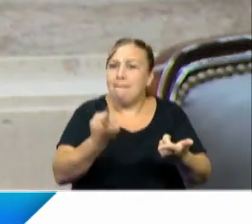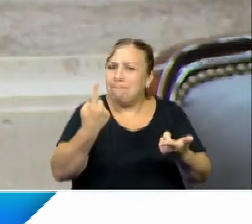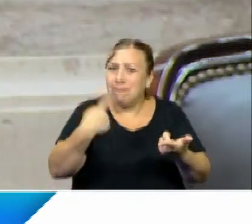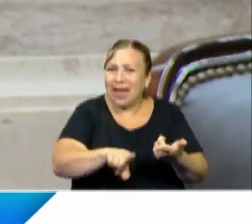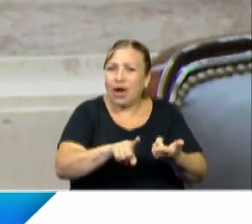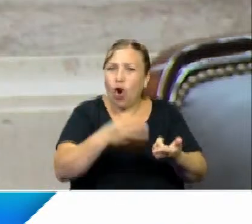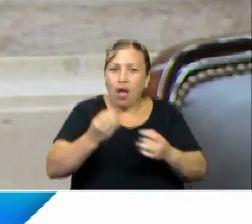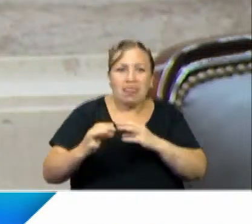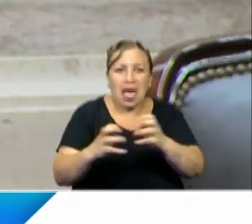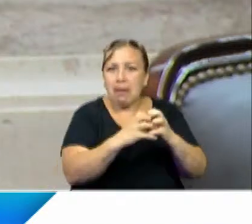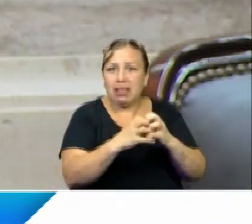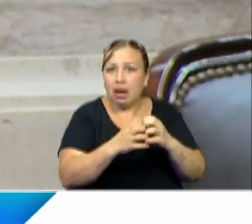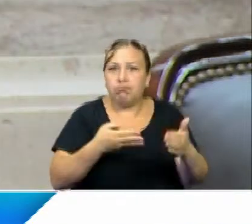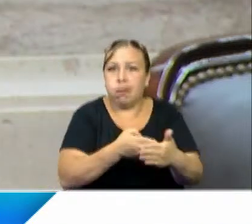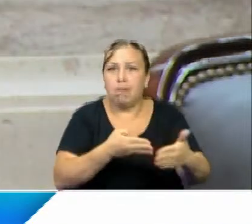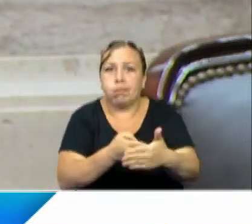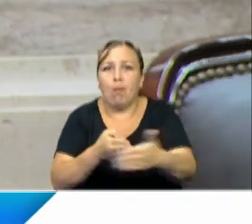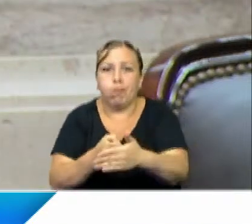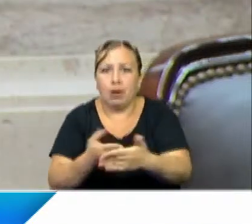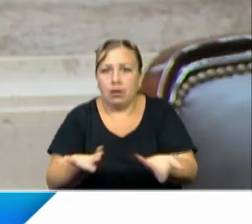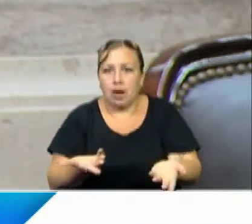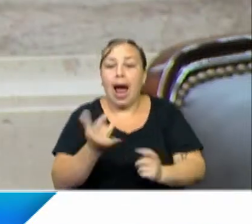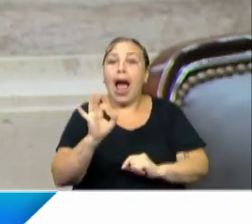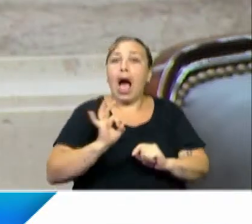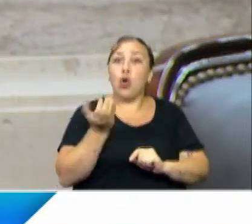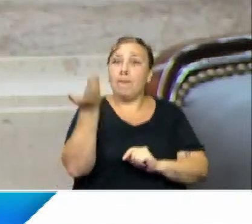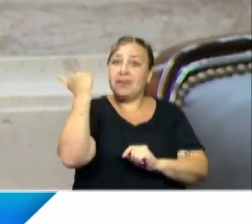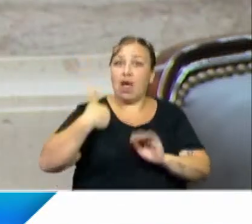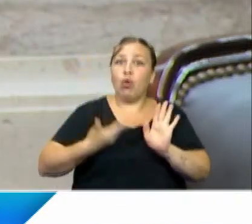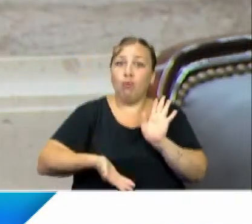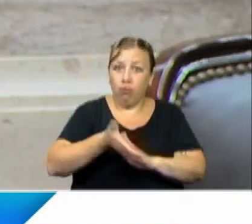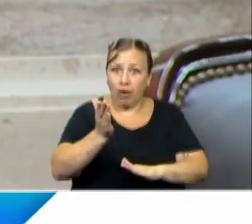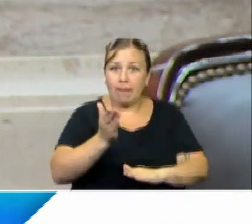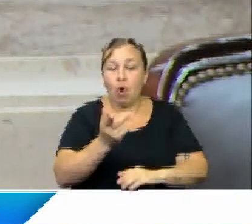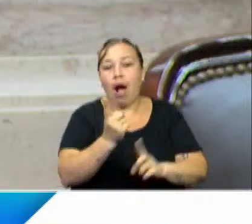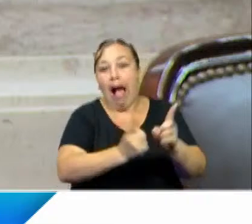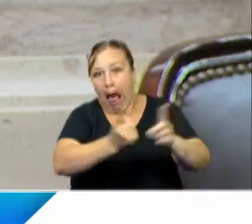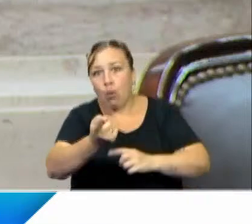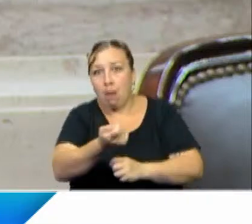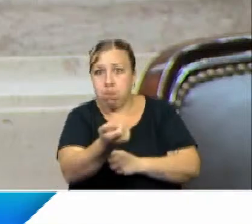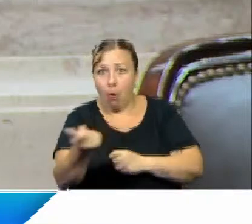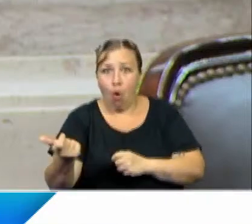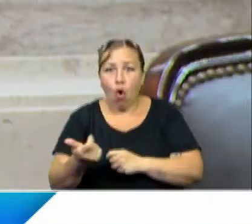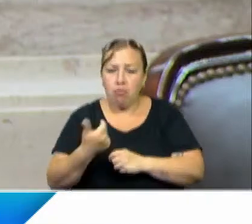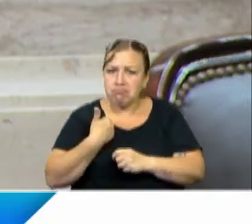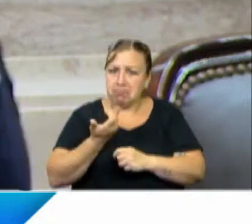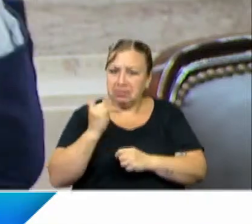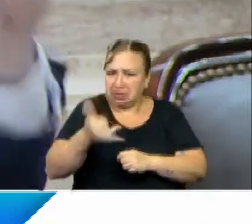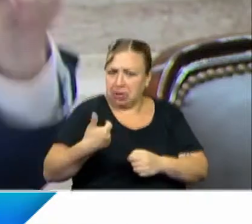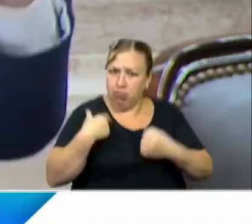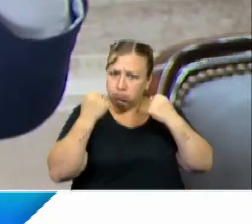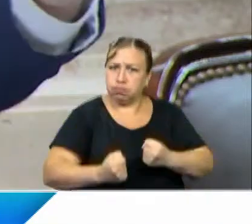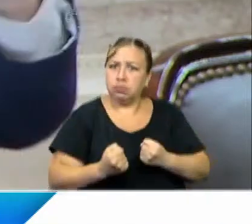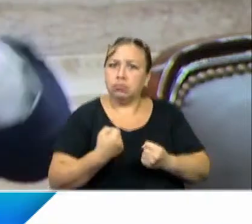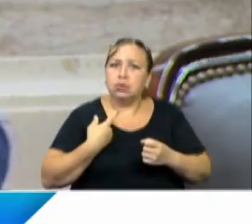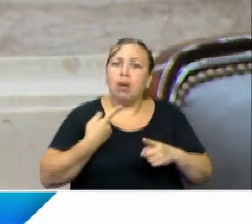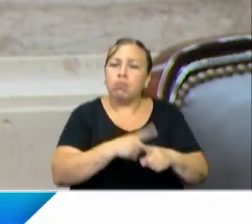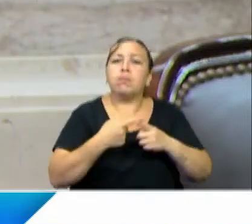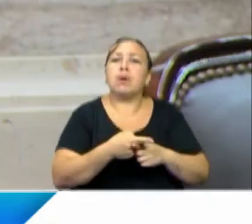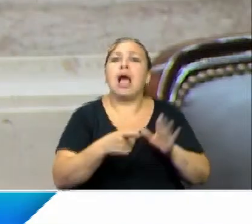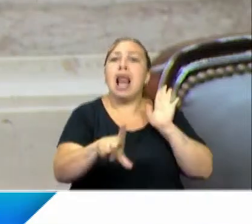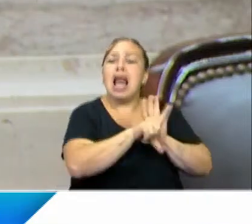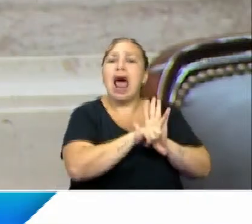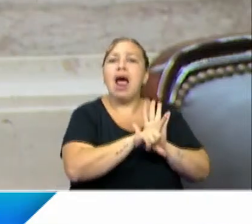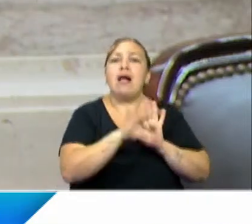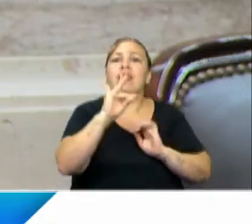debate sigue trunco. El año pasado fuimos a algunas bancas, pocas, las que nos animamos a discutir la ley de los decretos de necesidad y